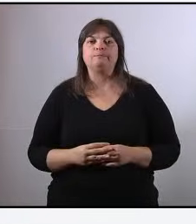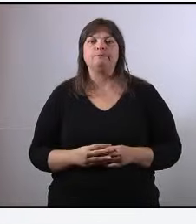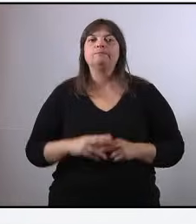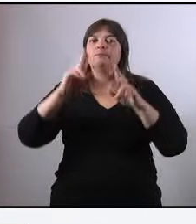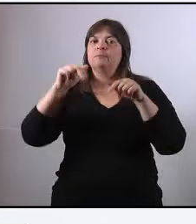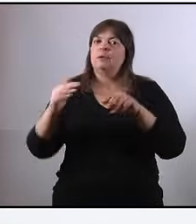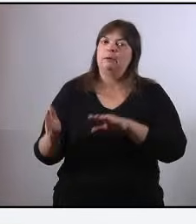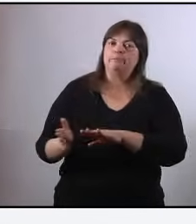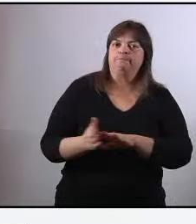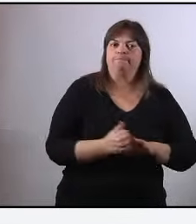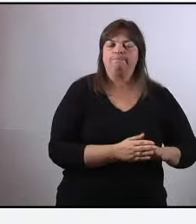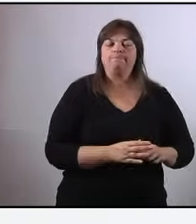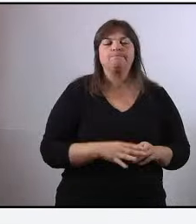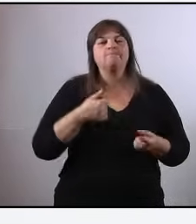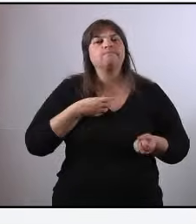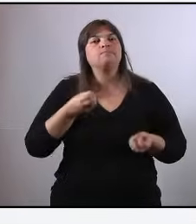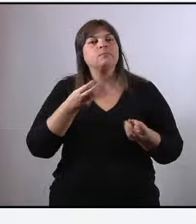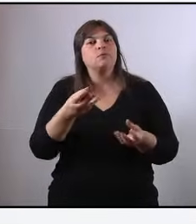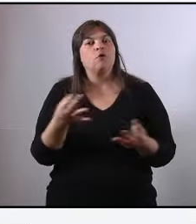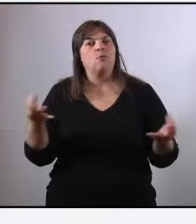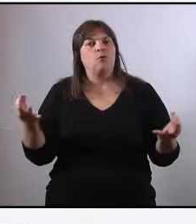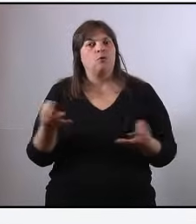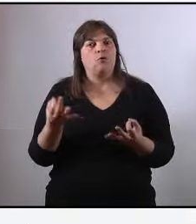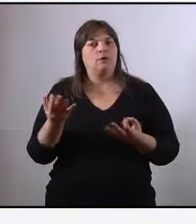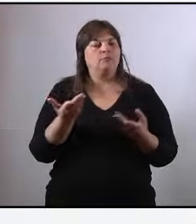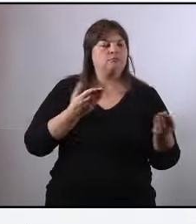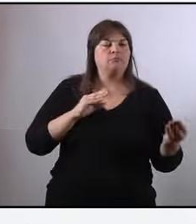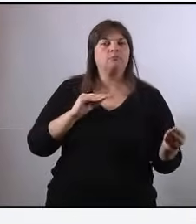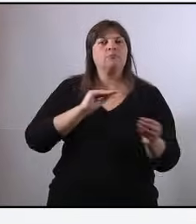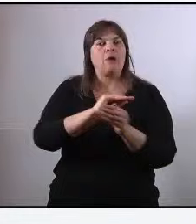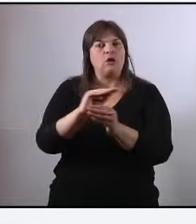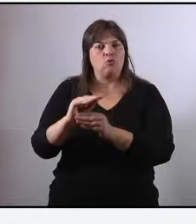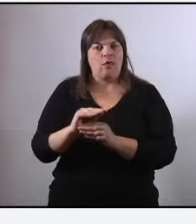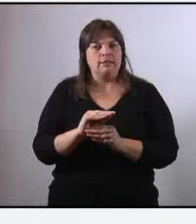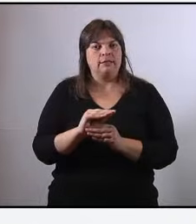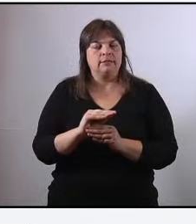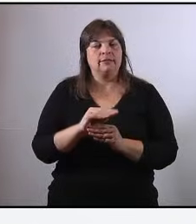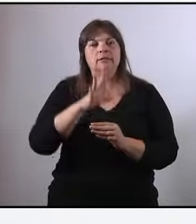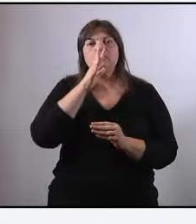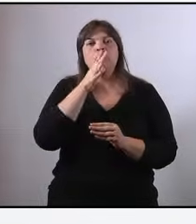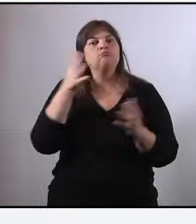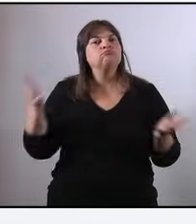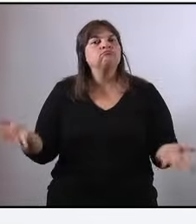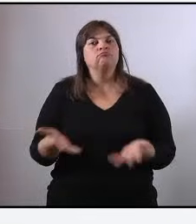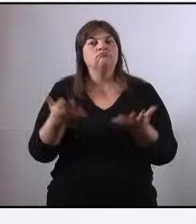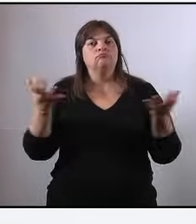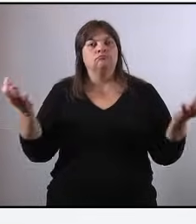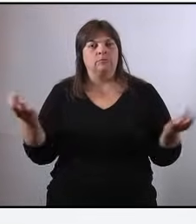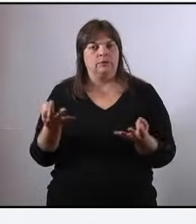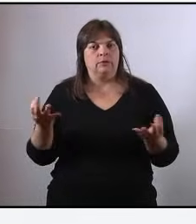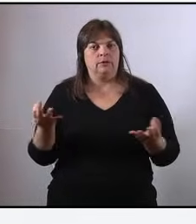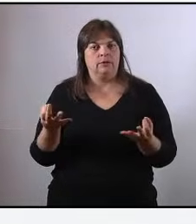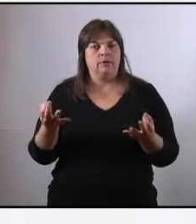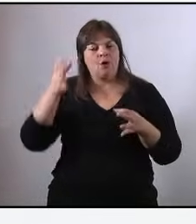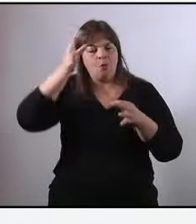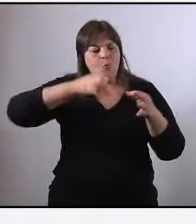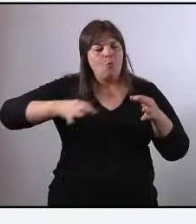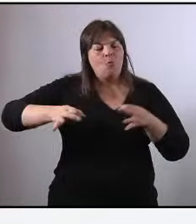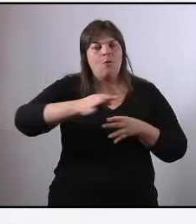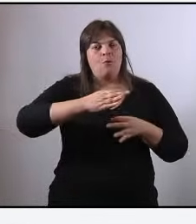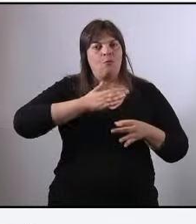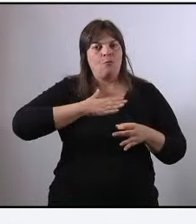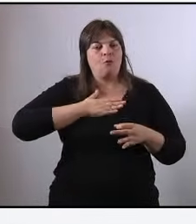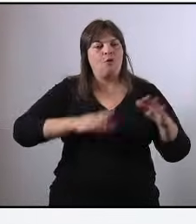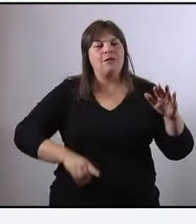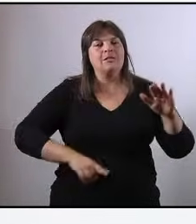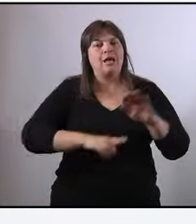de asunto para informarles de una partida de ayudas para impulsar el desarrollo de nuestros municipios, el desarrollo